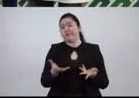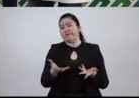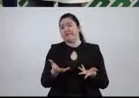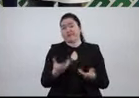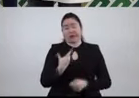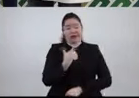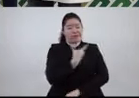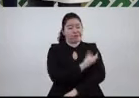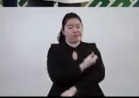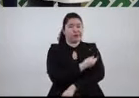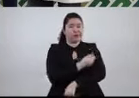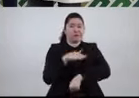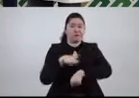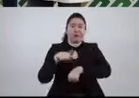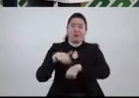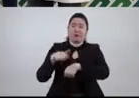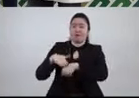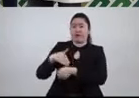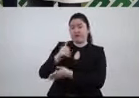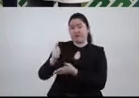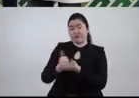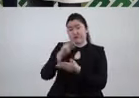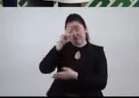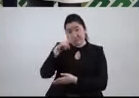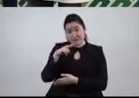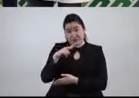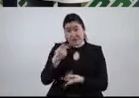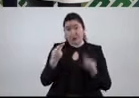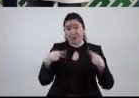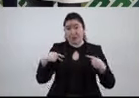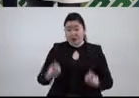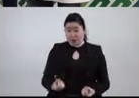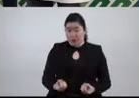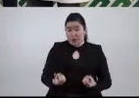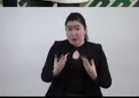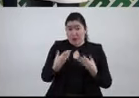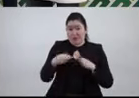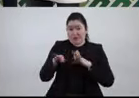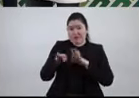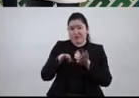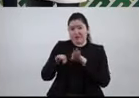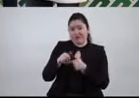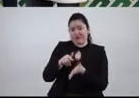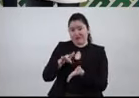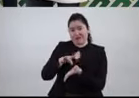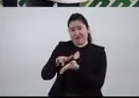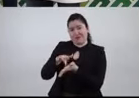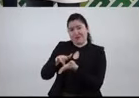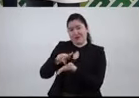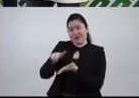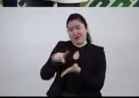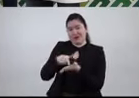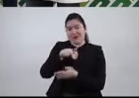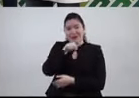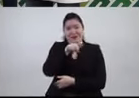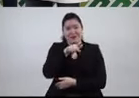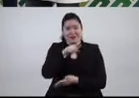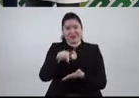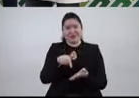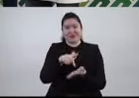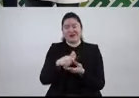mayor vacunación que se ha dado en la Ciudad de México, ¿cuánto personal van a estar ocupando para apoyar en las distintas, que son 17 sedes, si no me